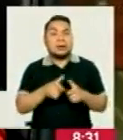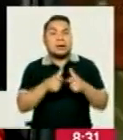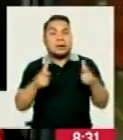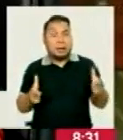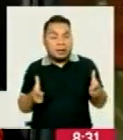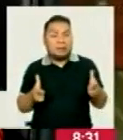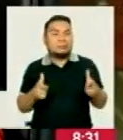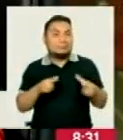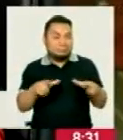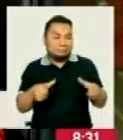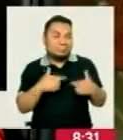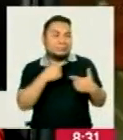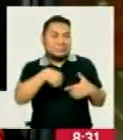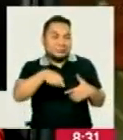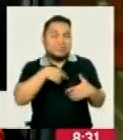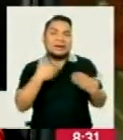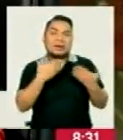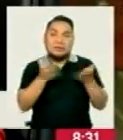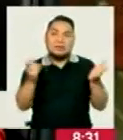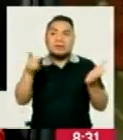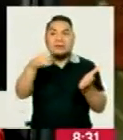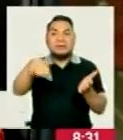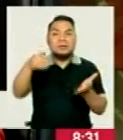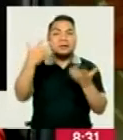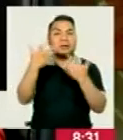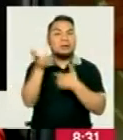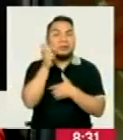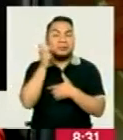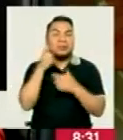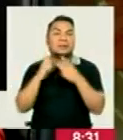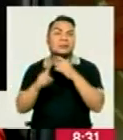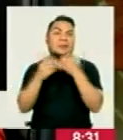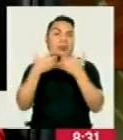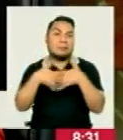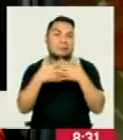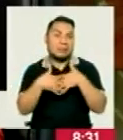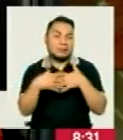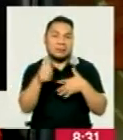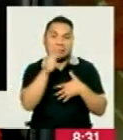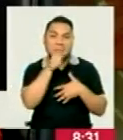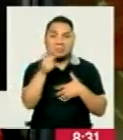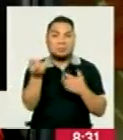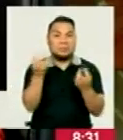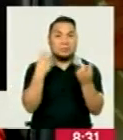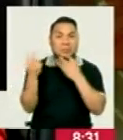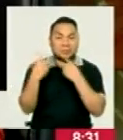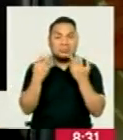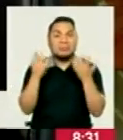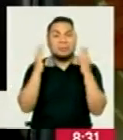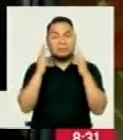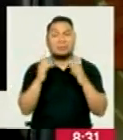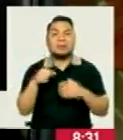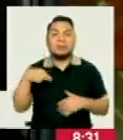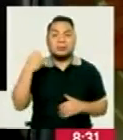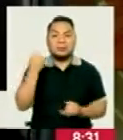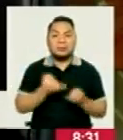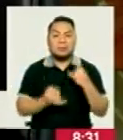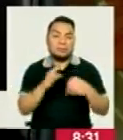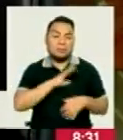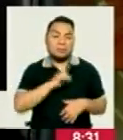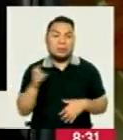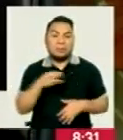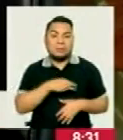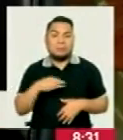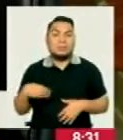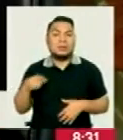espacio justamente para que nos puedan escuchar las diferentes empresas privadas. Este último jueves, justamente cuando nuestra señora ministra estuvo